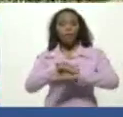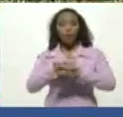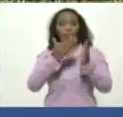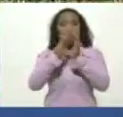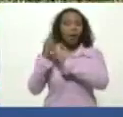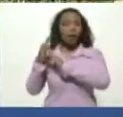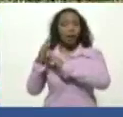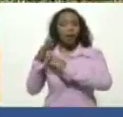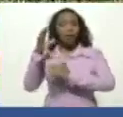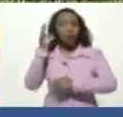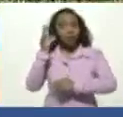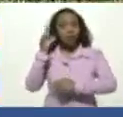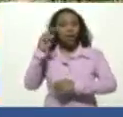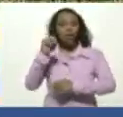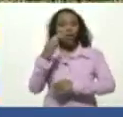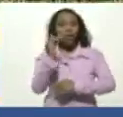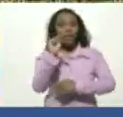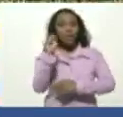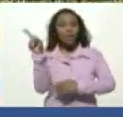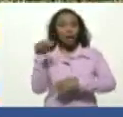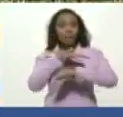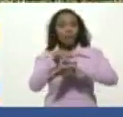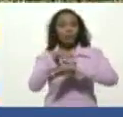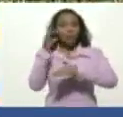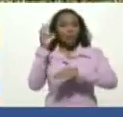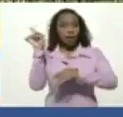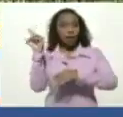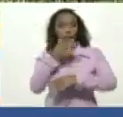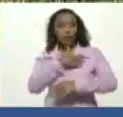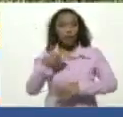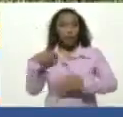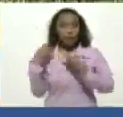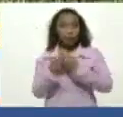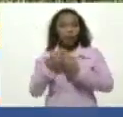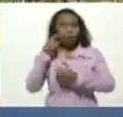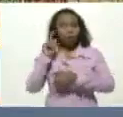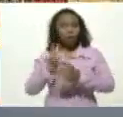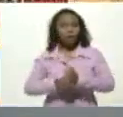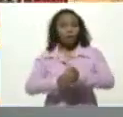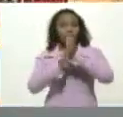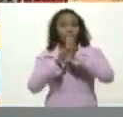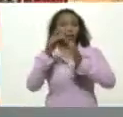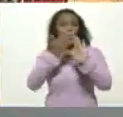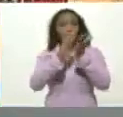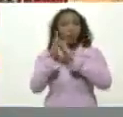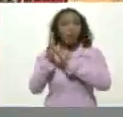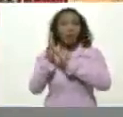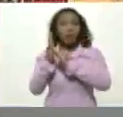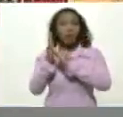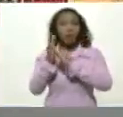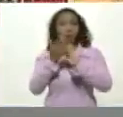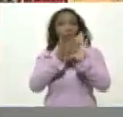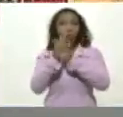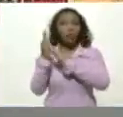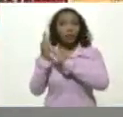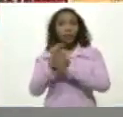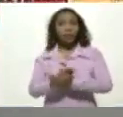Compañera Noris Herrera, vamos a dar un aplauso a la ministra, querida compañera, lideresa comunera, comunera.